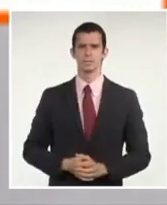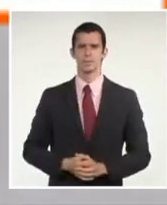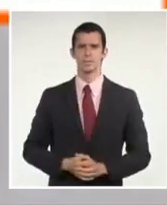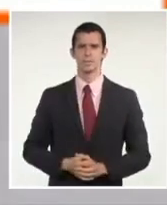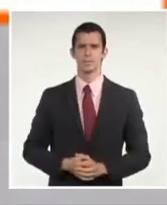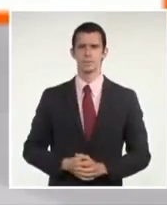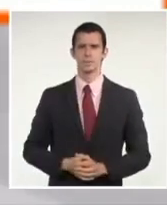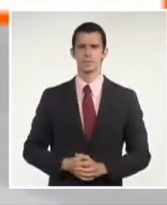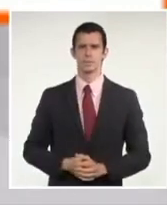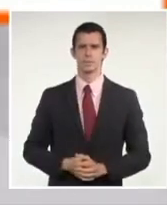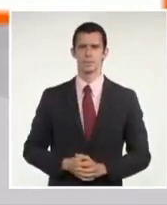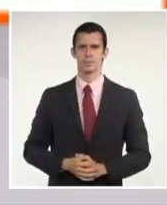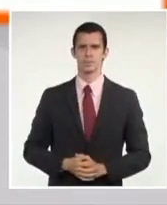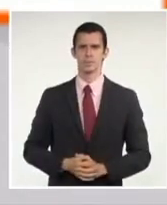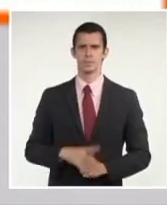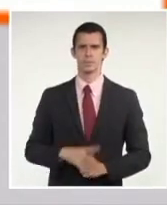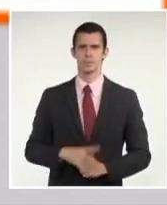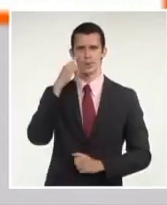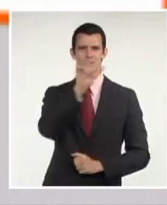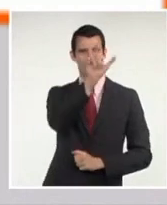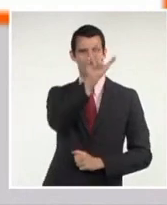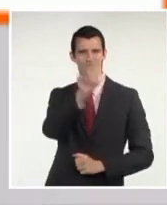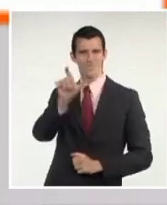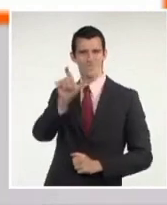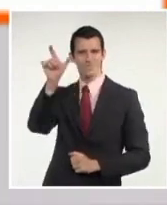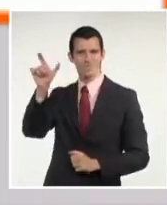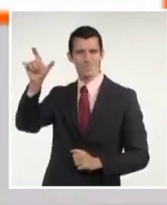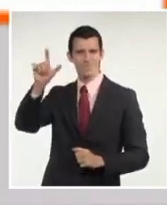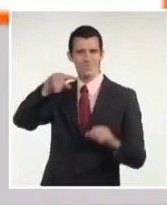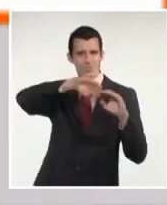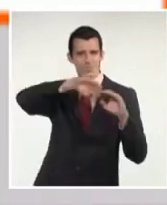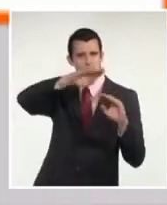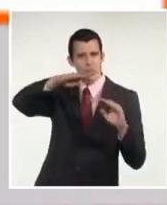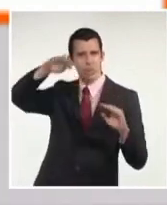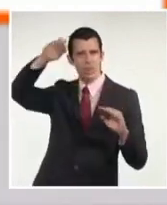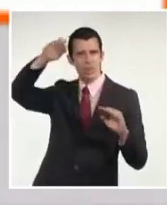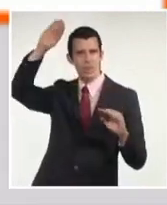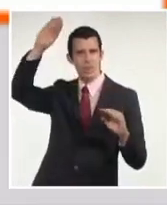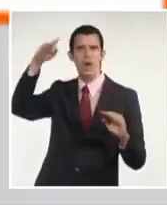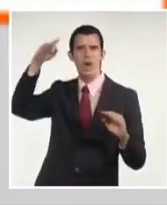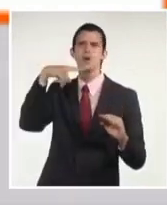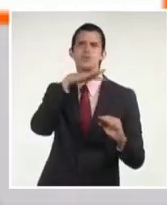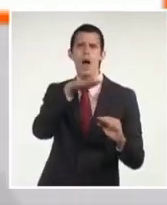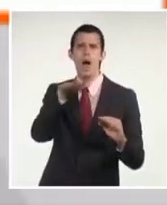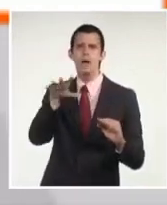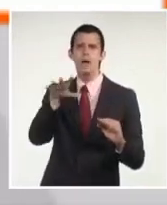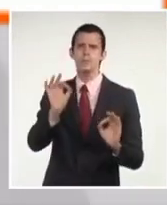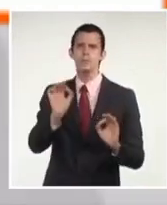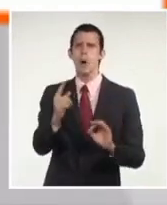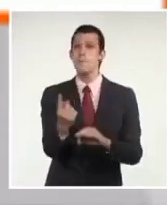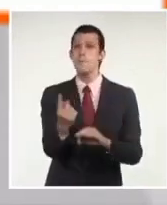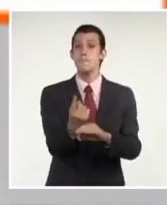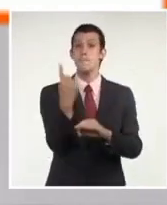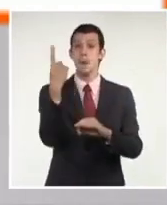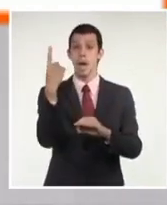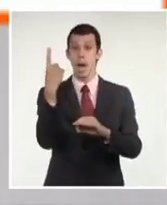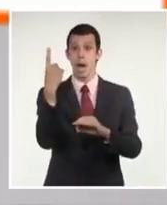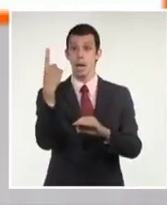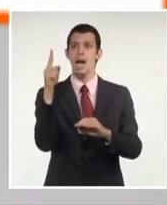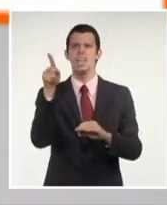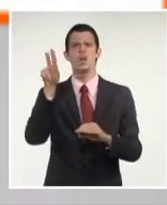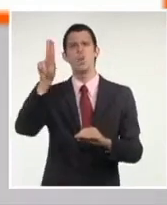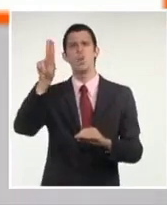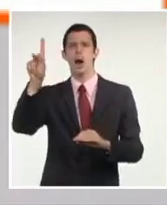rosada representa un país diferente. El primero es el Reino Unido y ahí lo que está